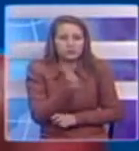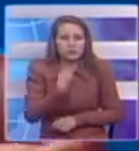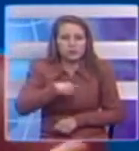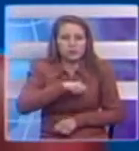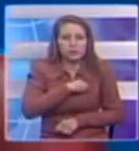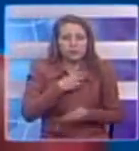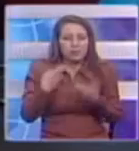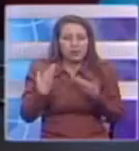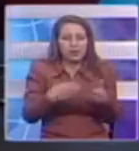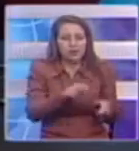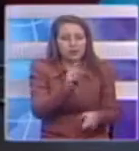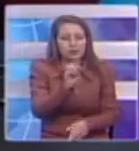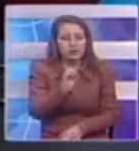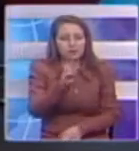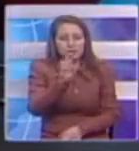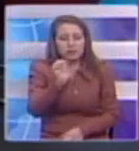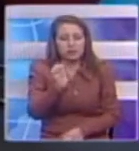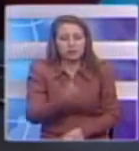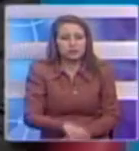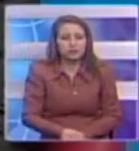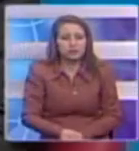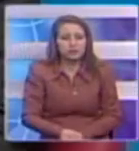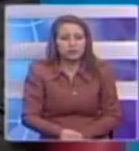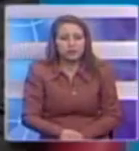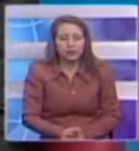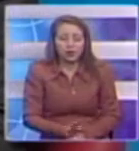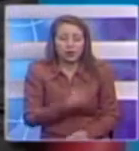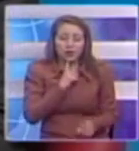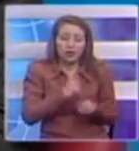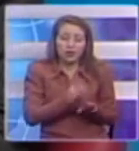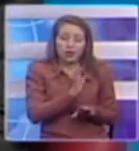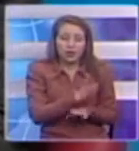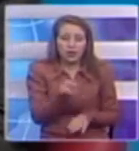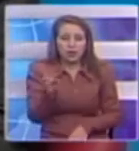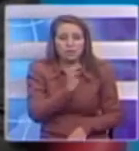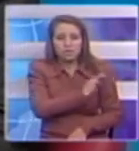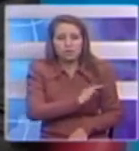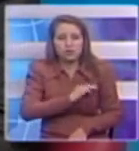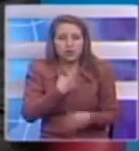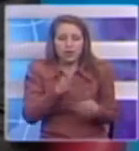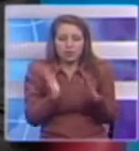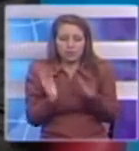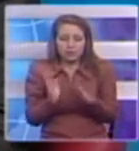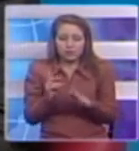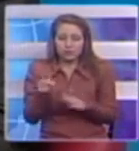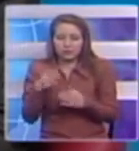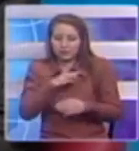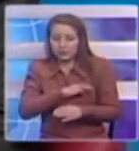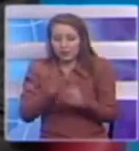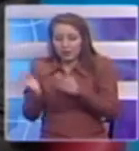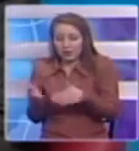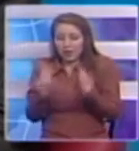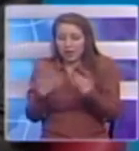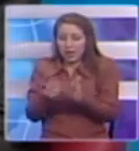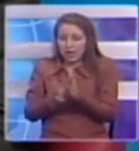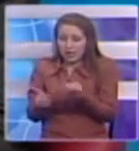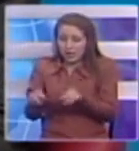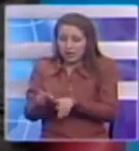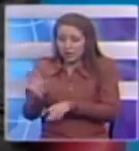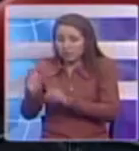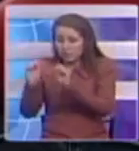necesitamos al río Daule. Claro, y en ese sentido, por ejemplo, ¿el municipio está o no está preparado para cualquier situación como